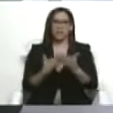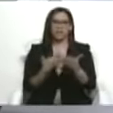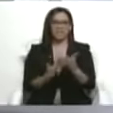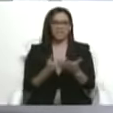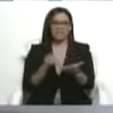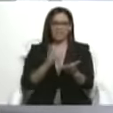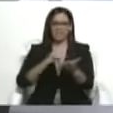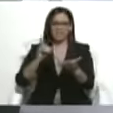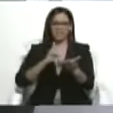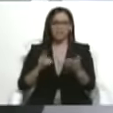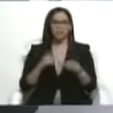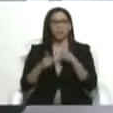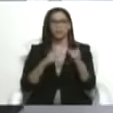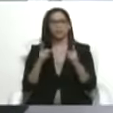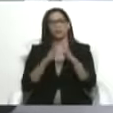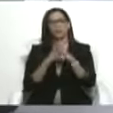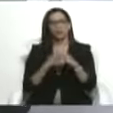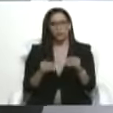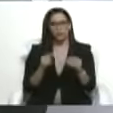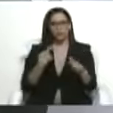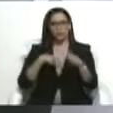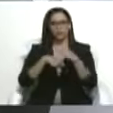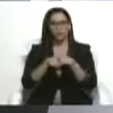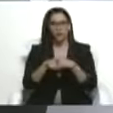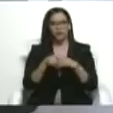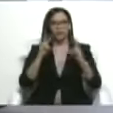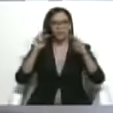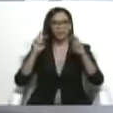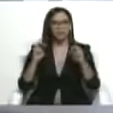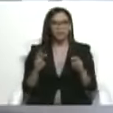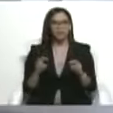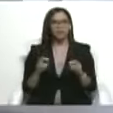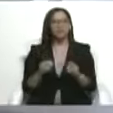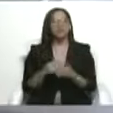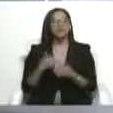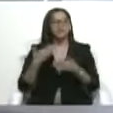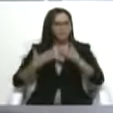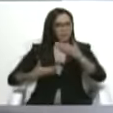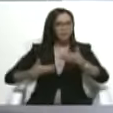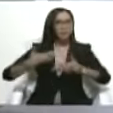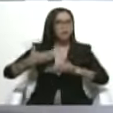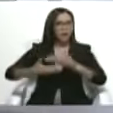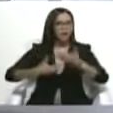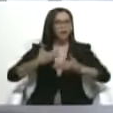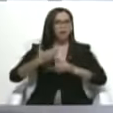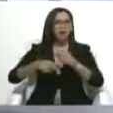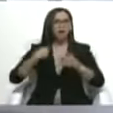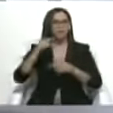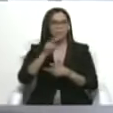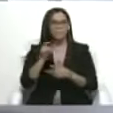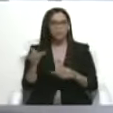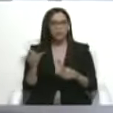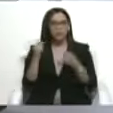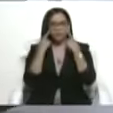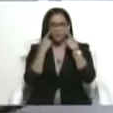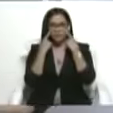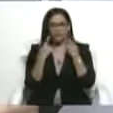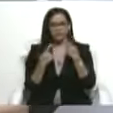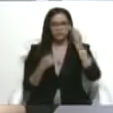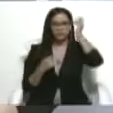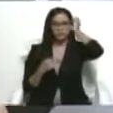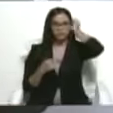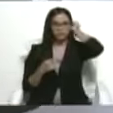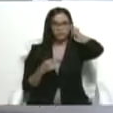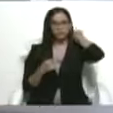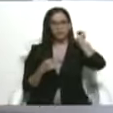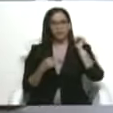digitales, producto de todo lo que tú vas investigando, y eso te va llevando a otras personas. Fíjate que él reveló